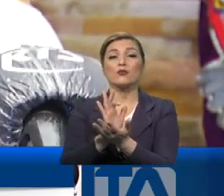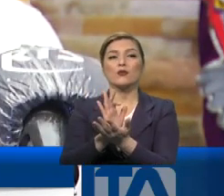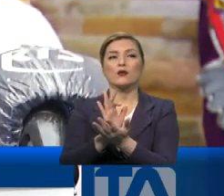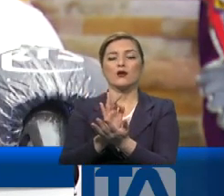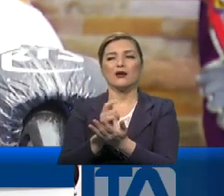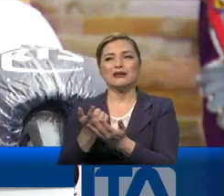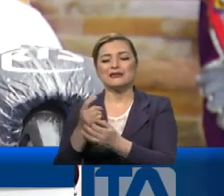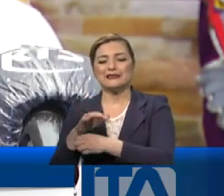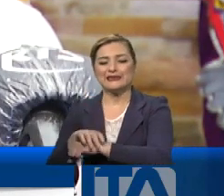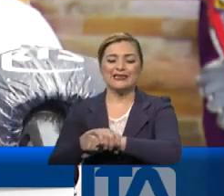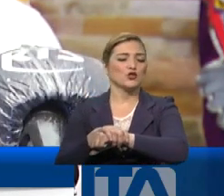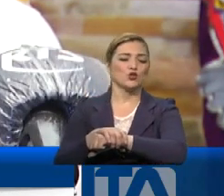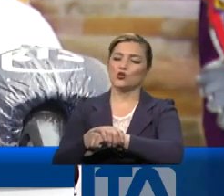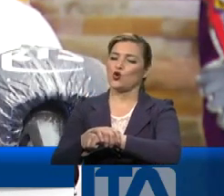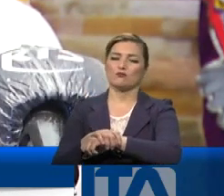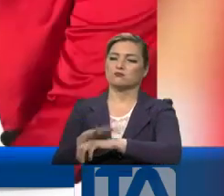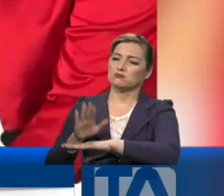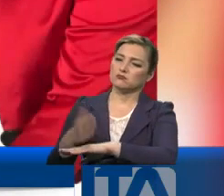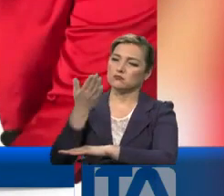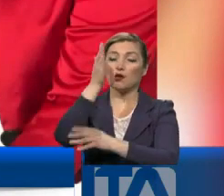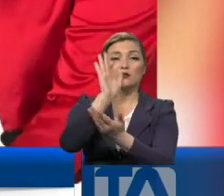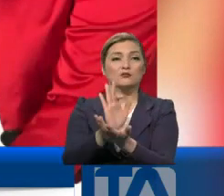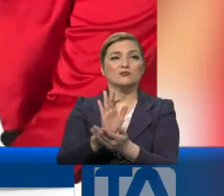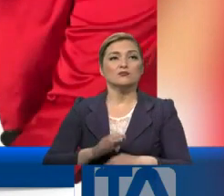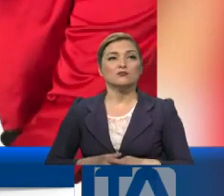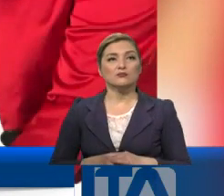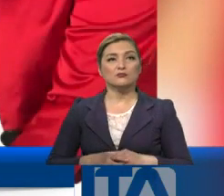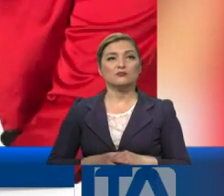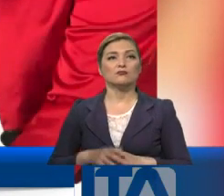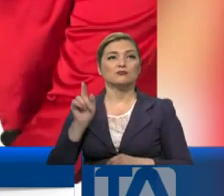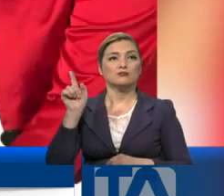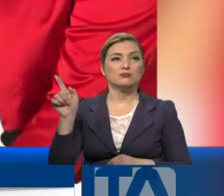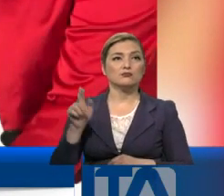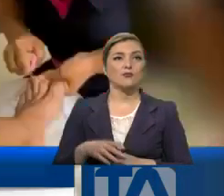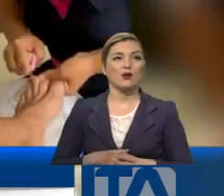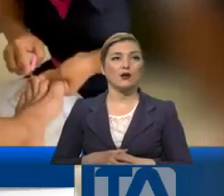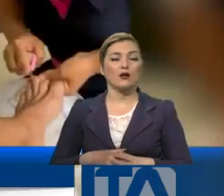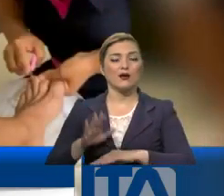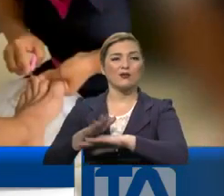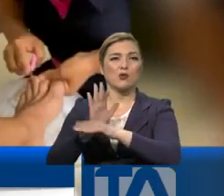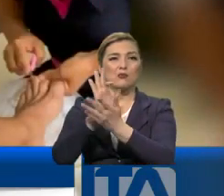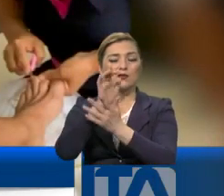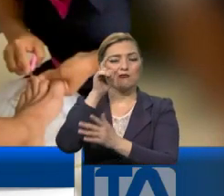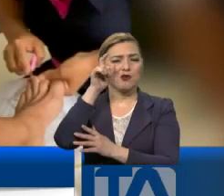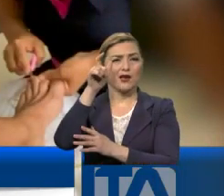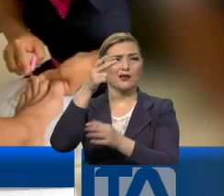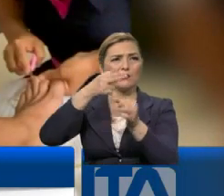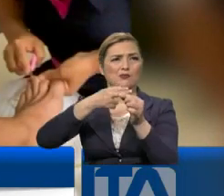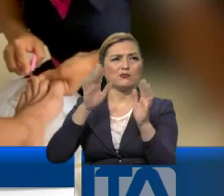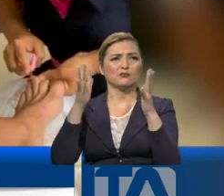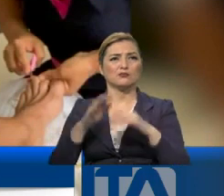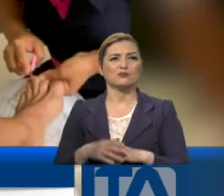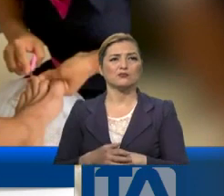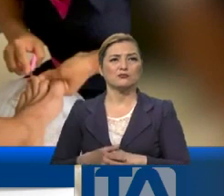cosas. Yo no puedo hablar de detenidos porque ese no es el caso. Además, enfatizó que Ruales no estaba convocado a ninguna diligencia.